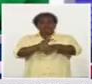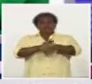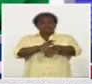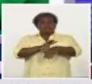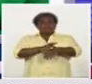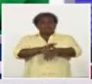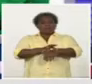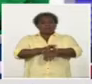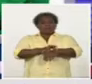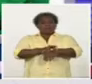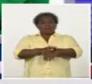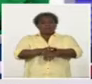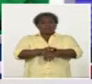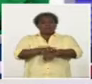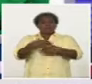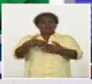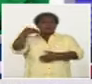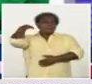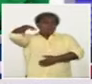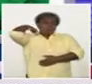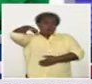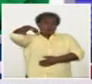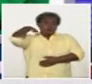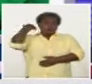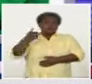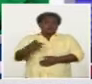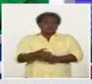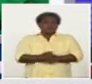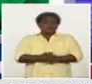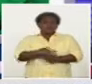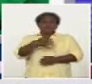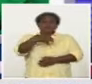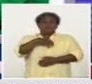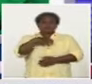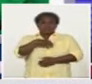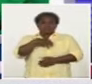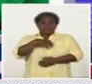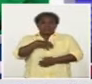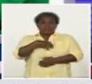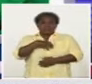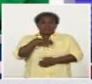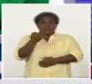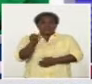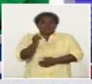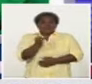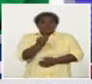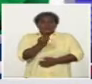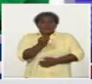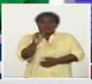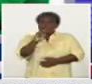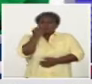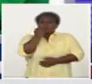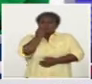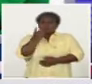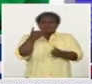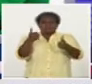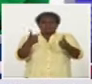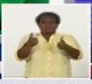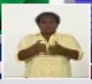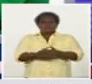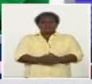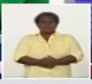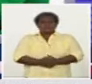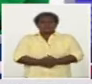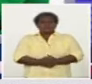enfermedad pulmonar obstructiva crónica y cierto grado de desnutrición. Este